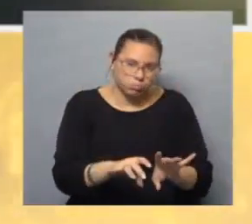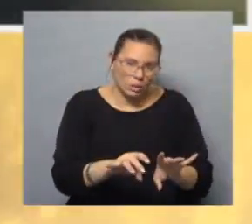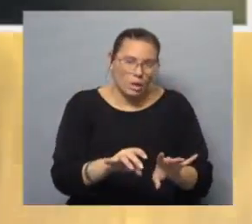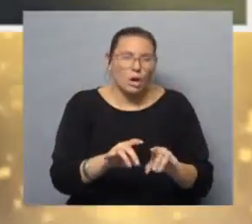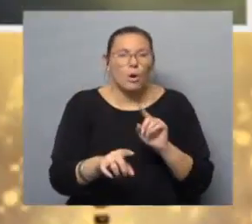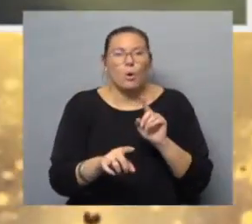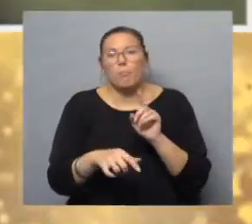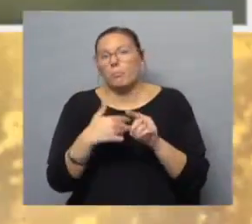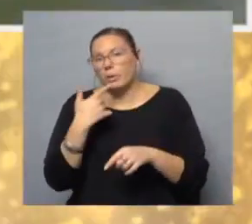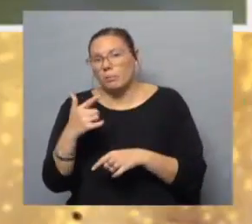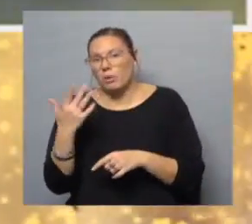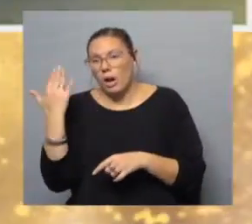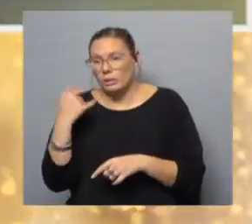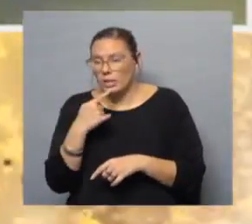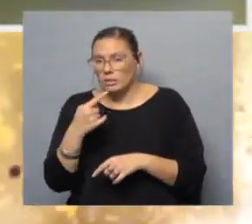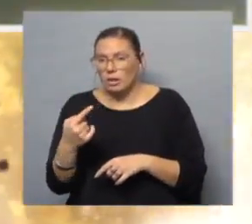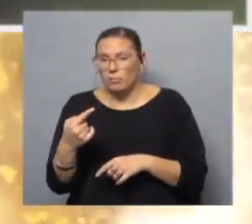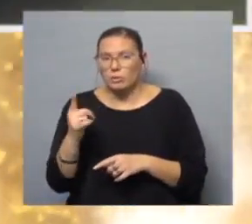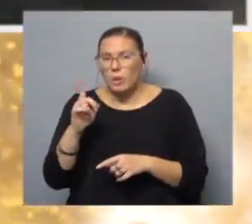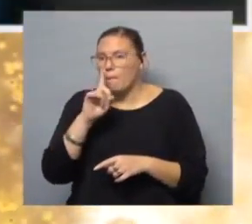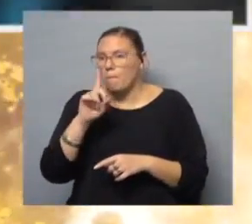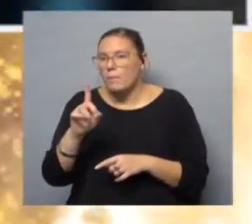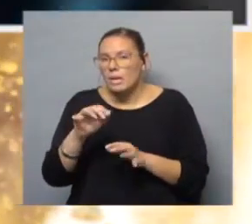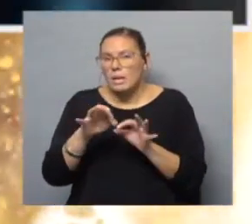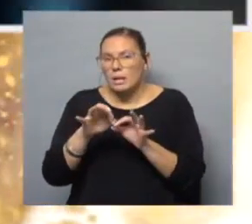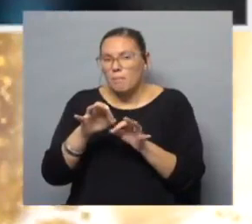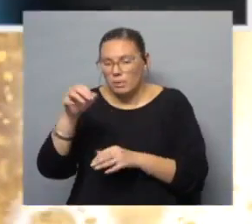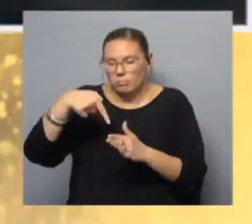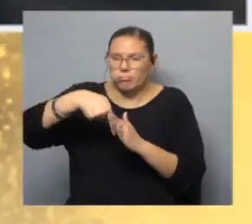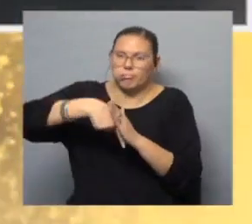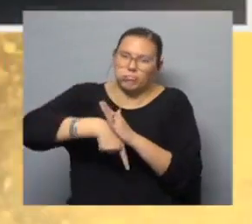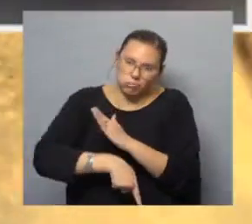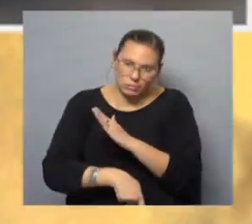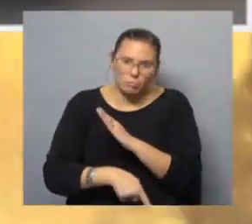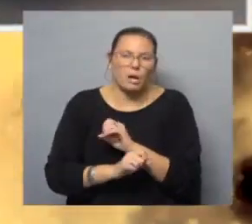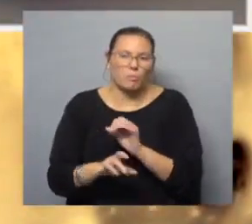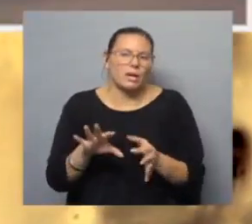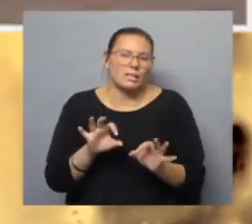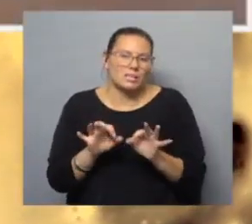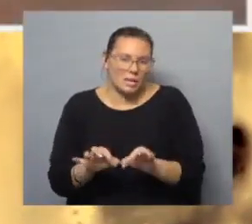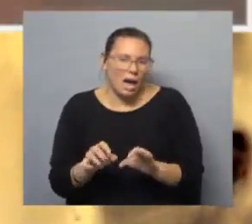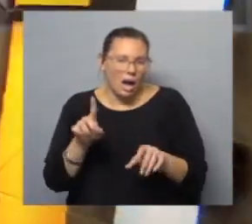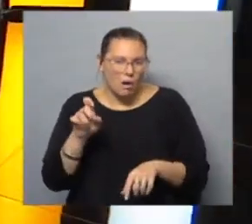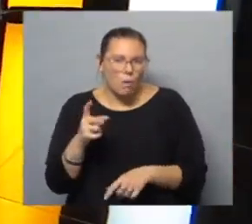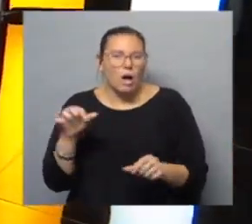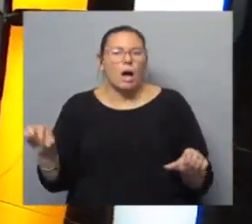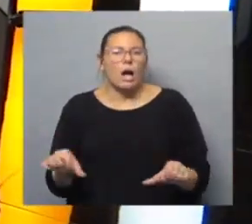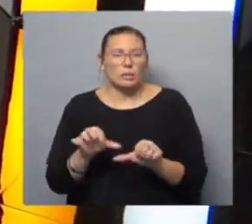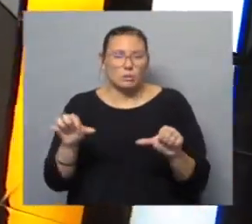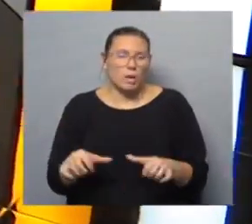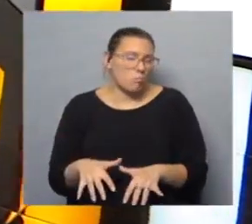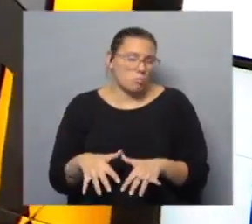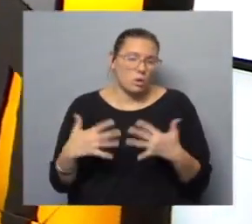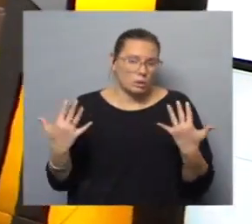contaminable que lo que hablábamos recién, si tengo 1000 metros de basalto arriba de un acuífero. Pero las actividades potencialmente todas